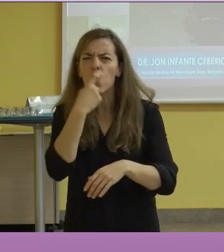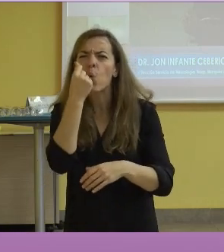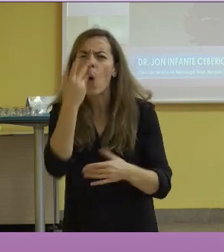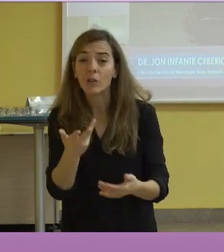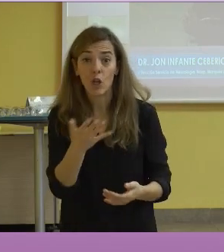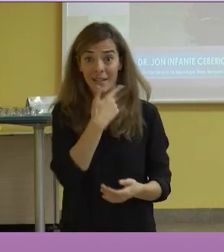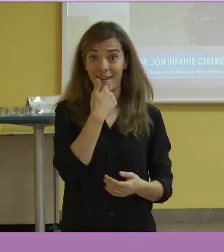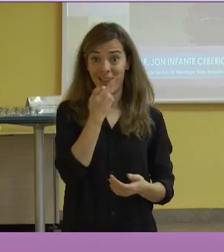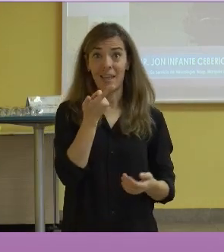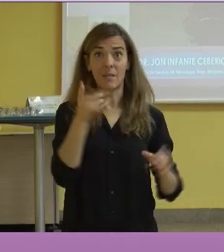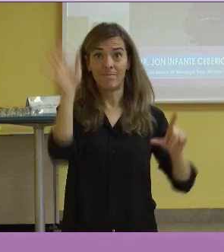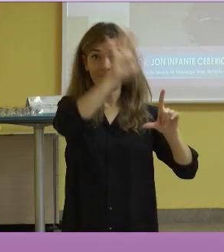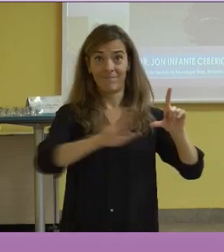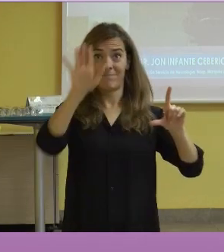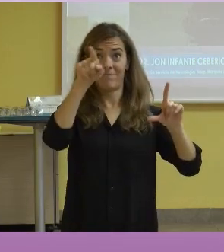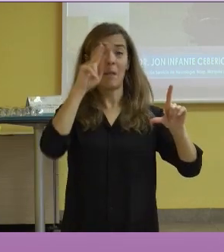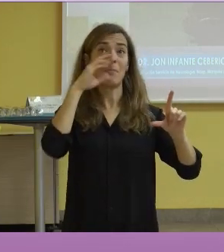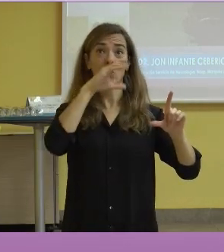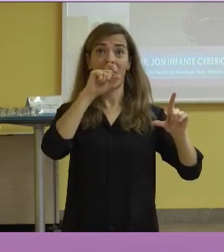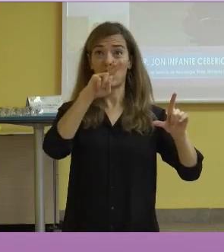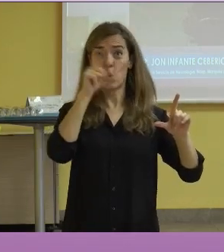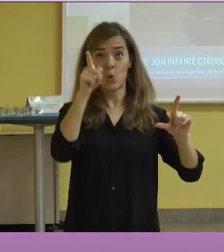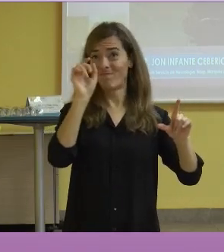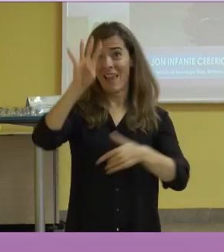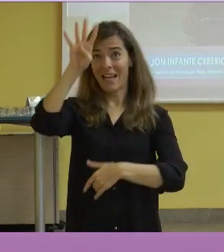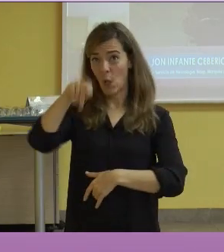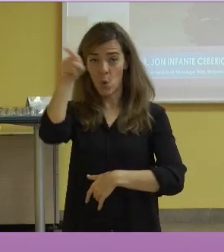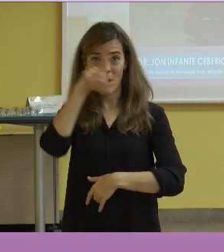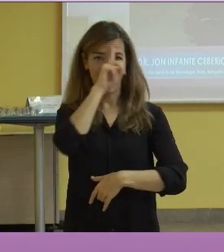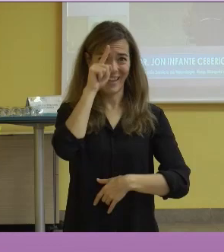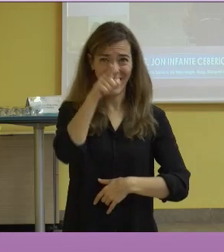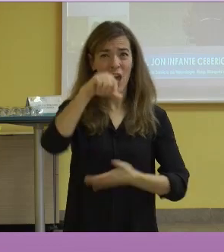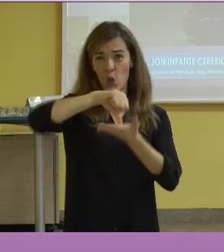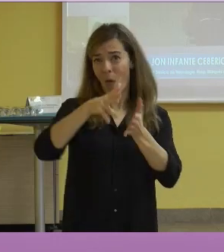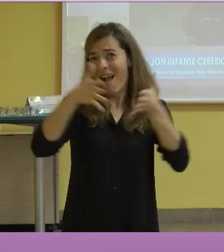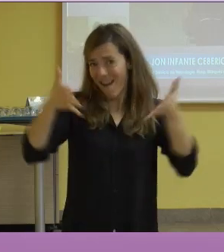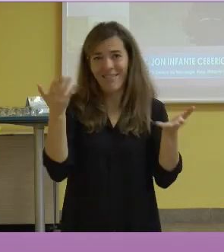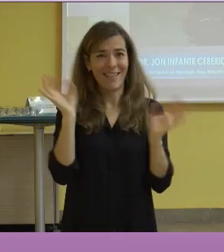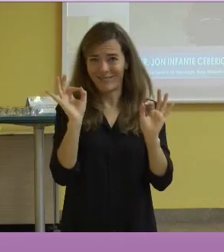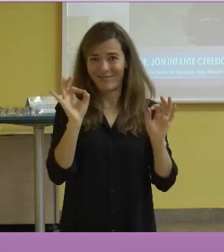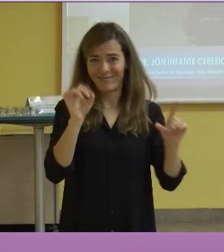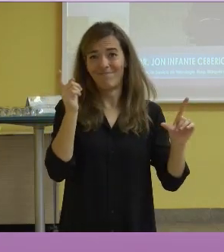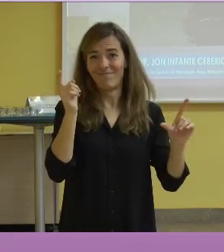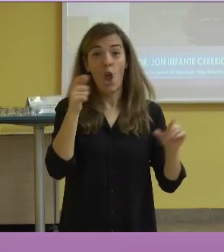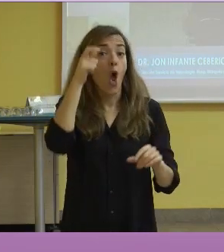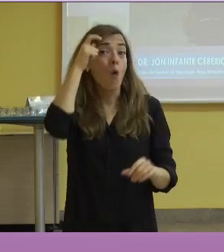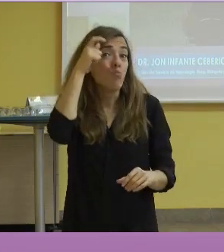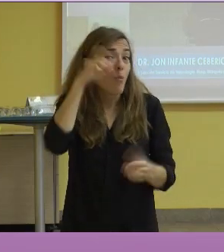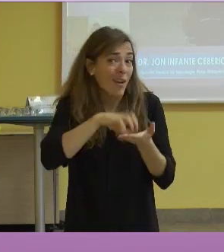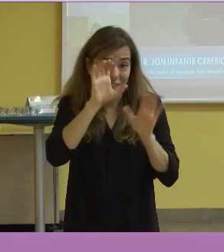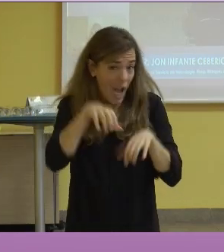localizados la mayoría de los recursos. Cataluña, Madrid, ciudades grandes y demás. Pueblos de Castilla y